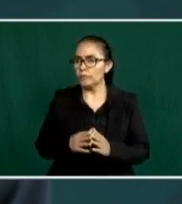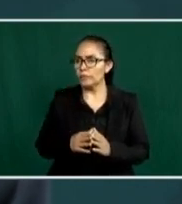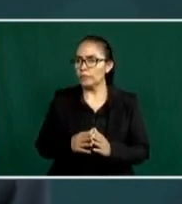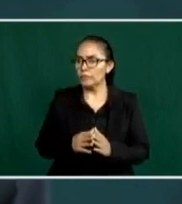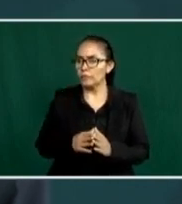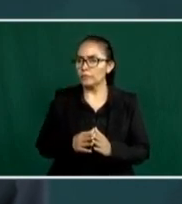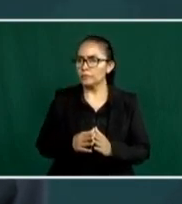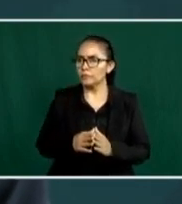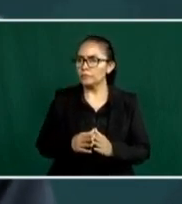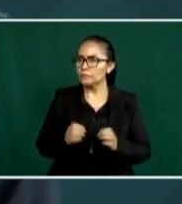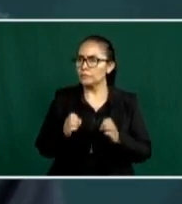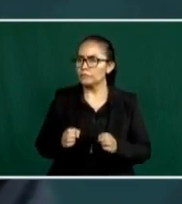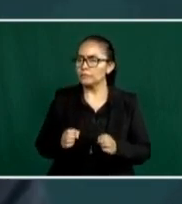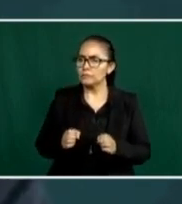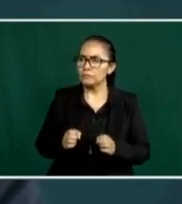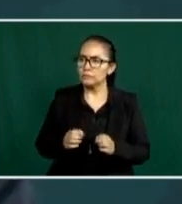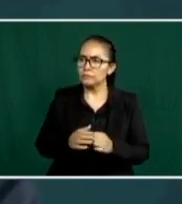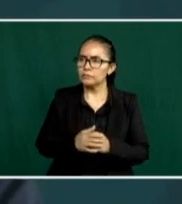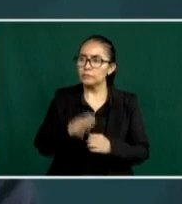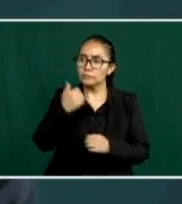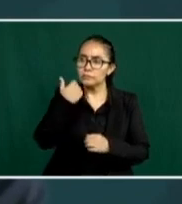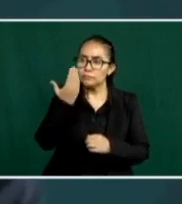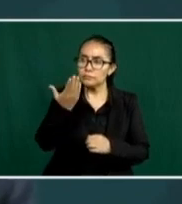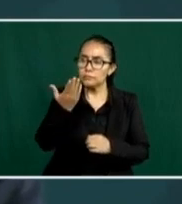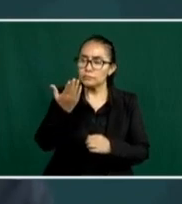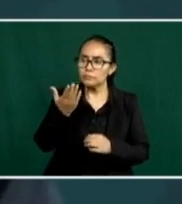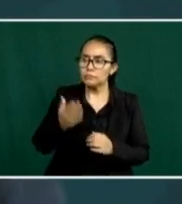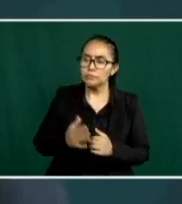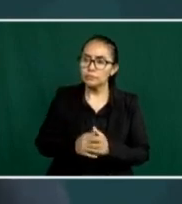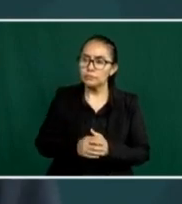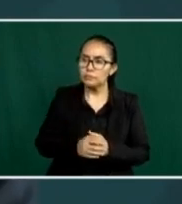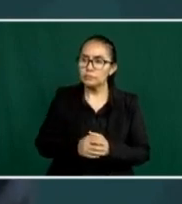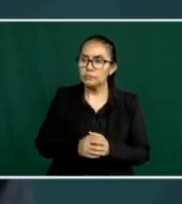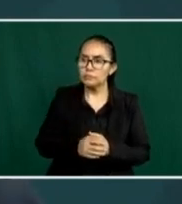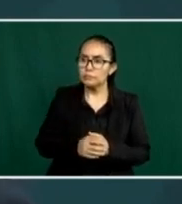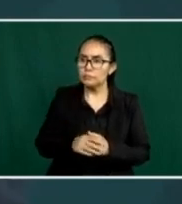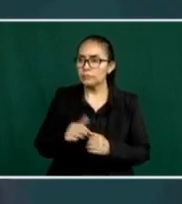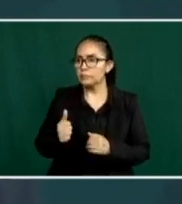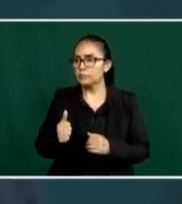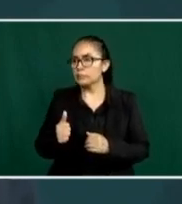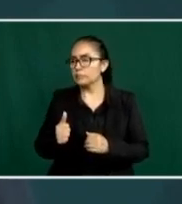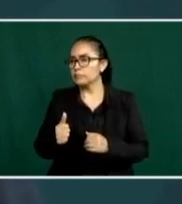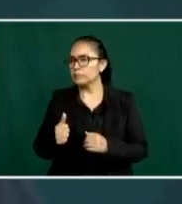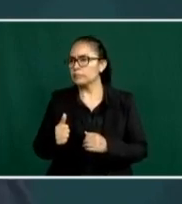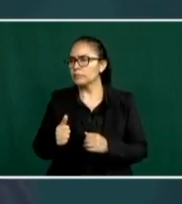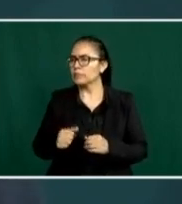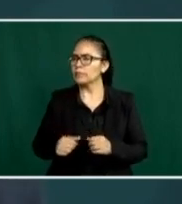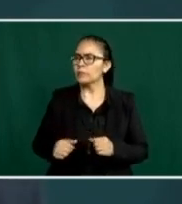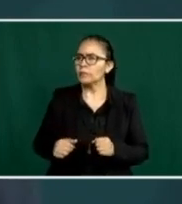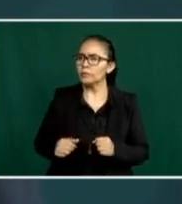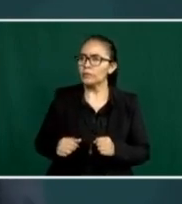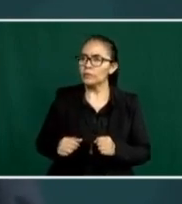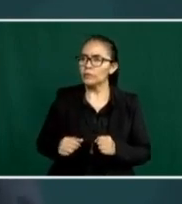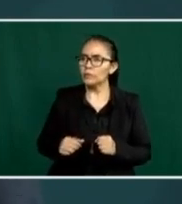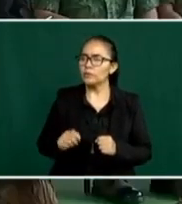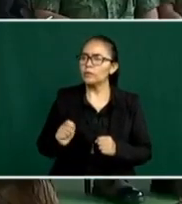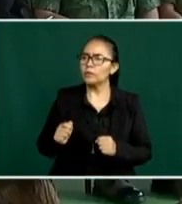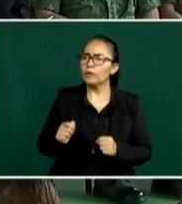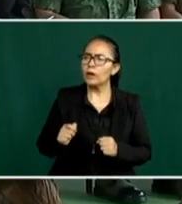estamos, que es lo que quisieran, se frotan las manos cuando hablan de recesión. ¿Saben qué